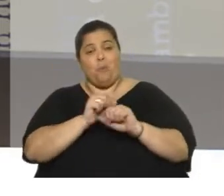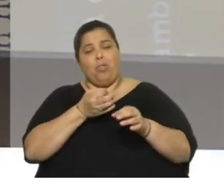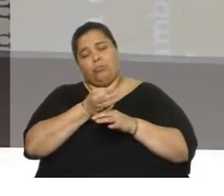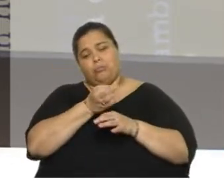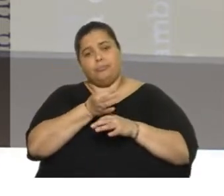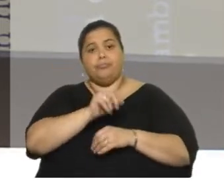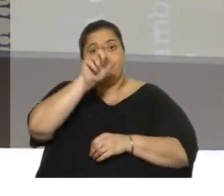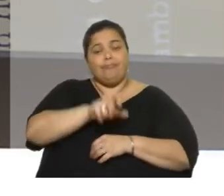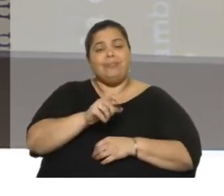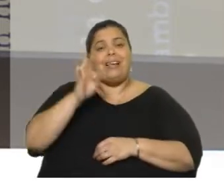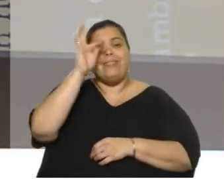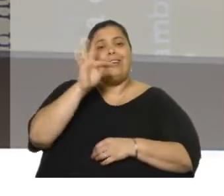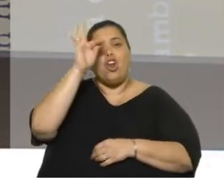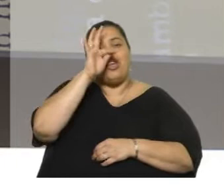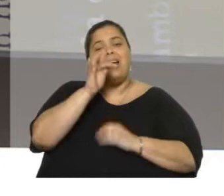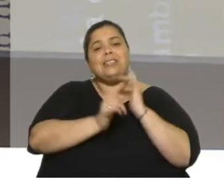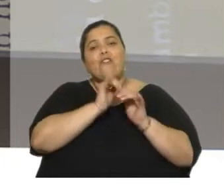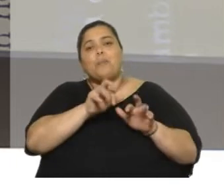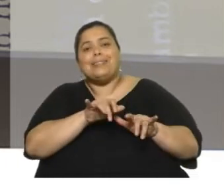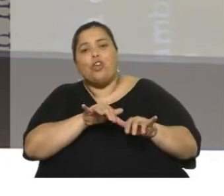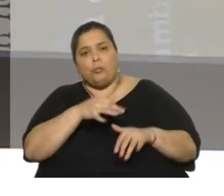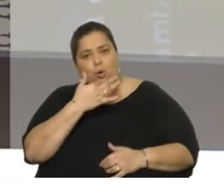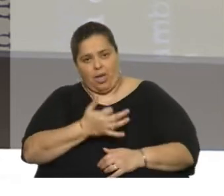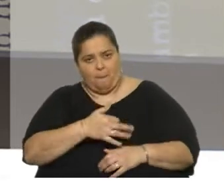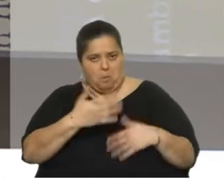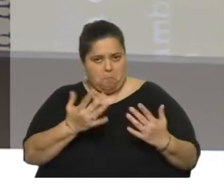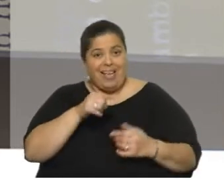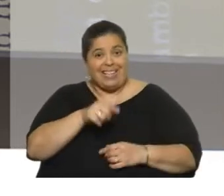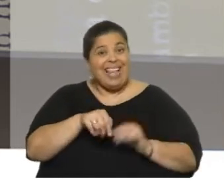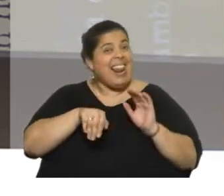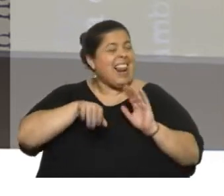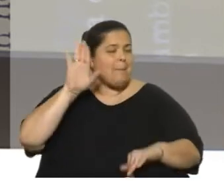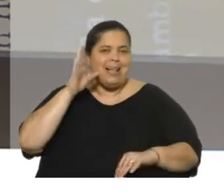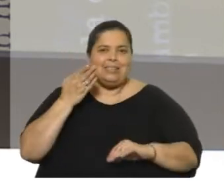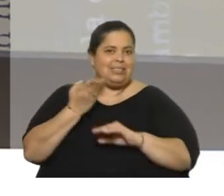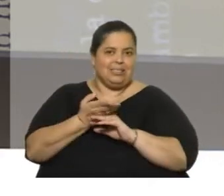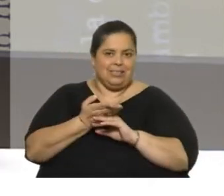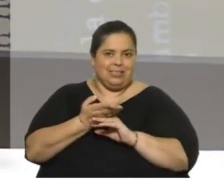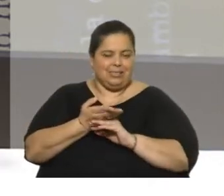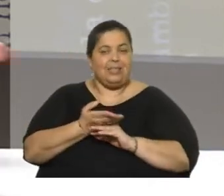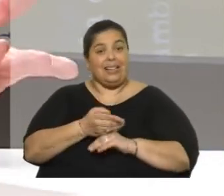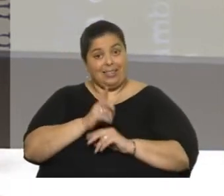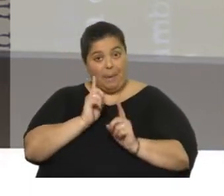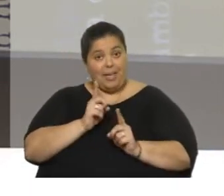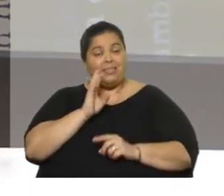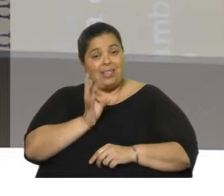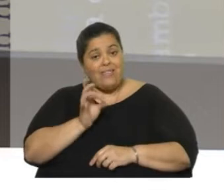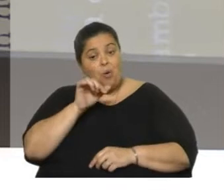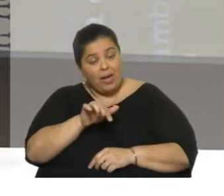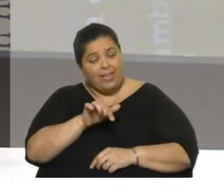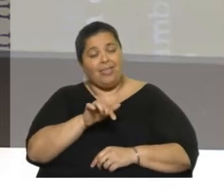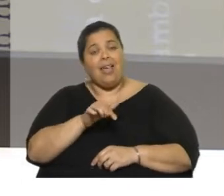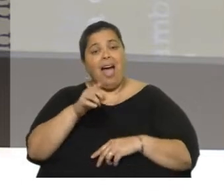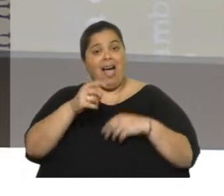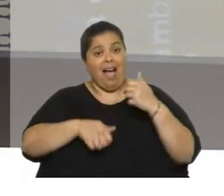ejemplo, tecnologías de la información. Sí. Tecnología de la información es la carrera más requerida en la UTEC. Y también sabemos que, justamente, si